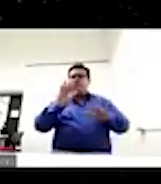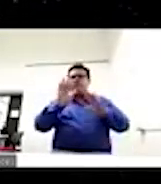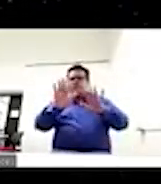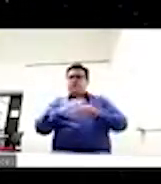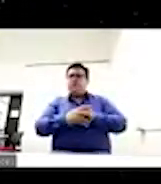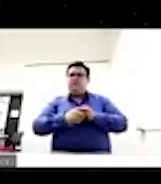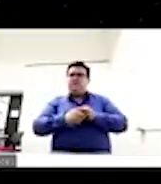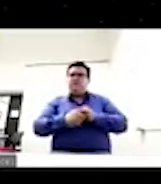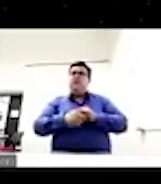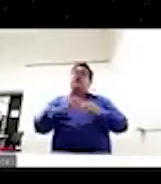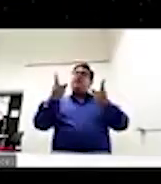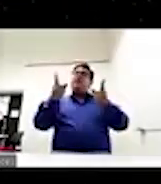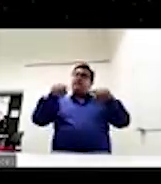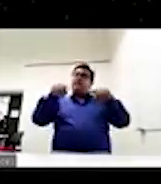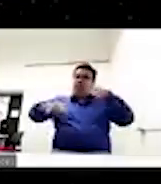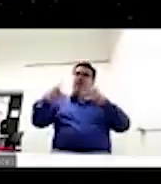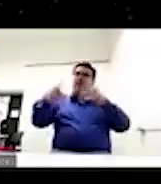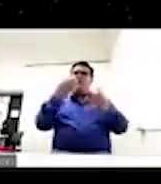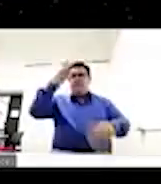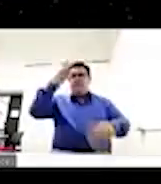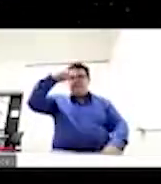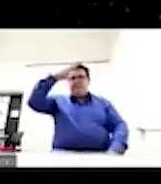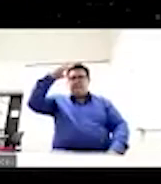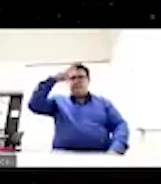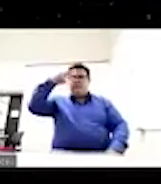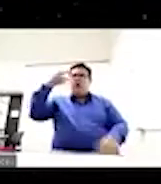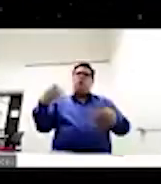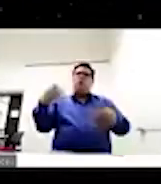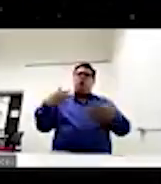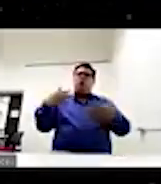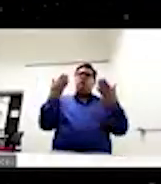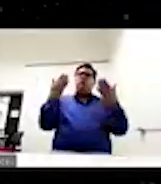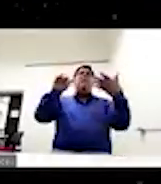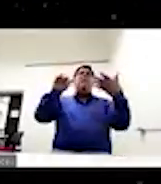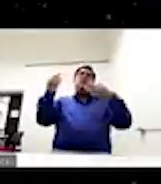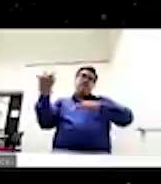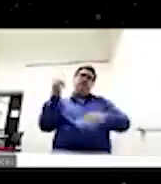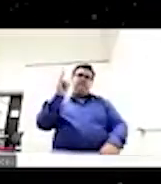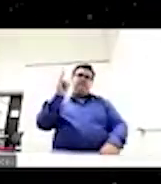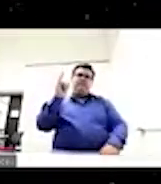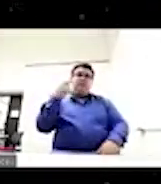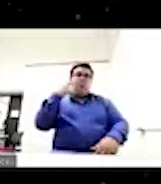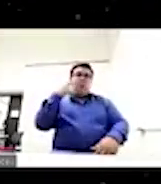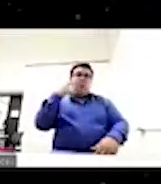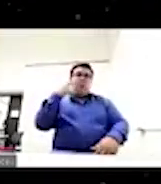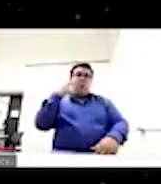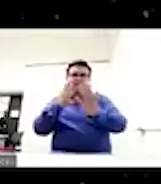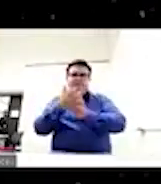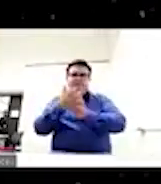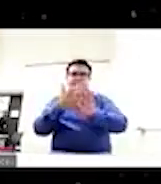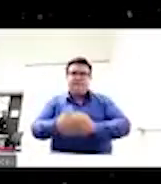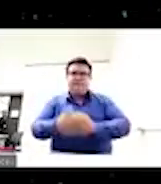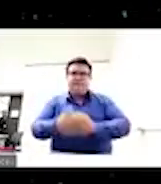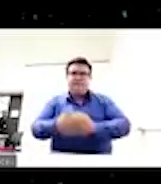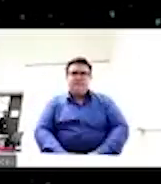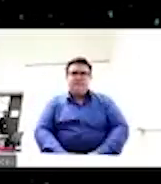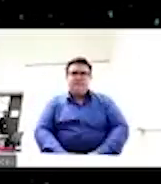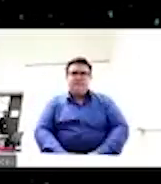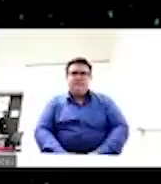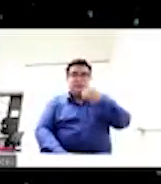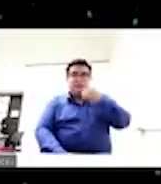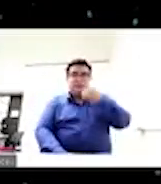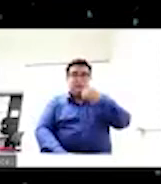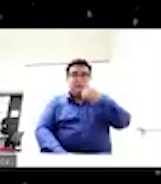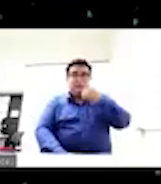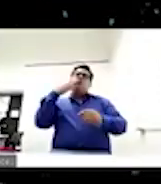chamán mexicana que ya murió. Y dice así: soy mujer que mira hacia adentro, soy